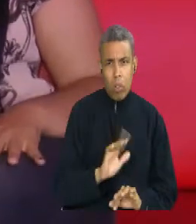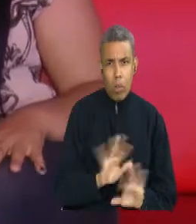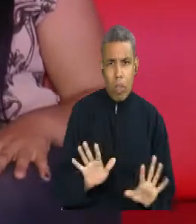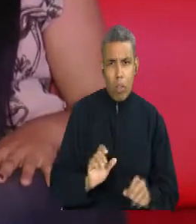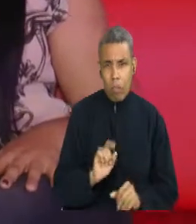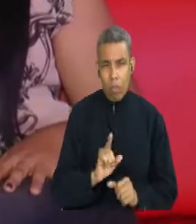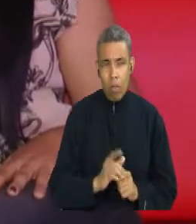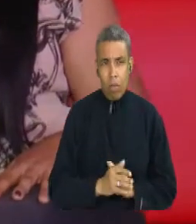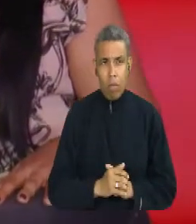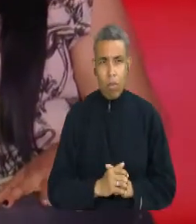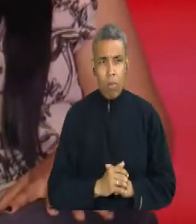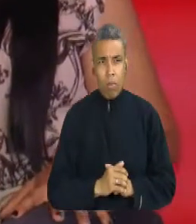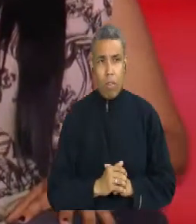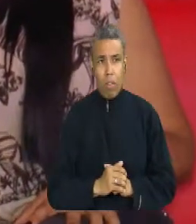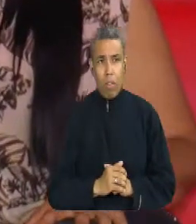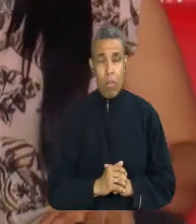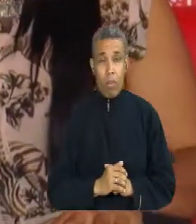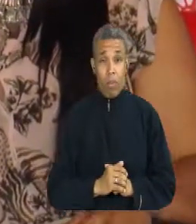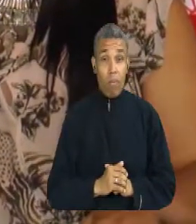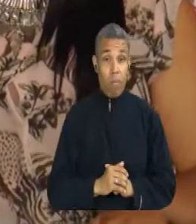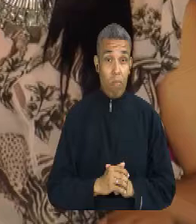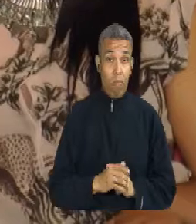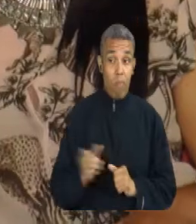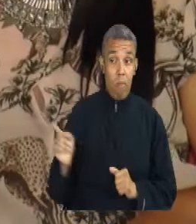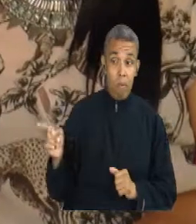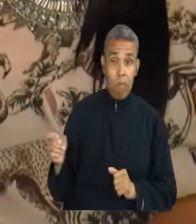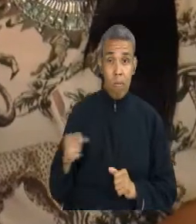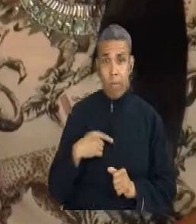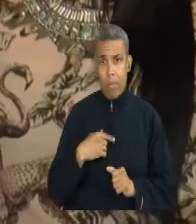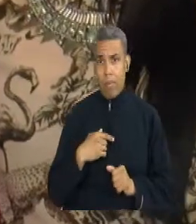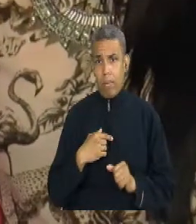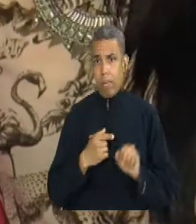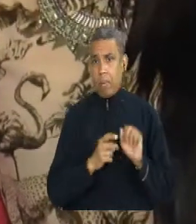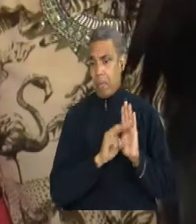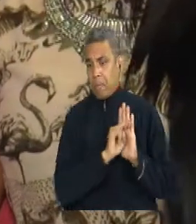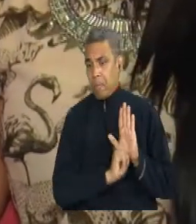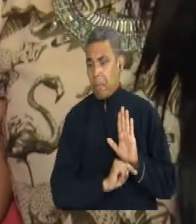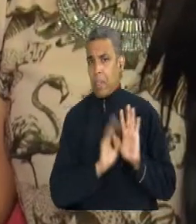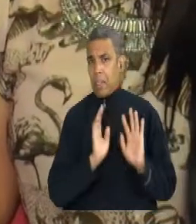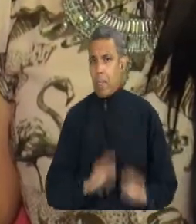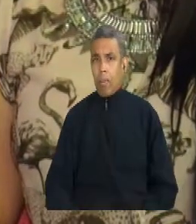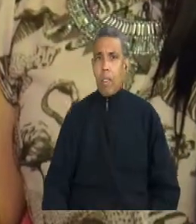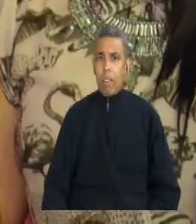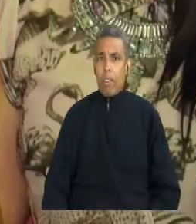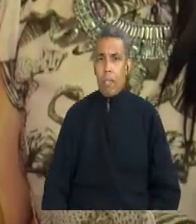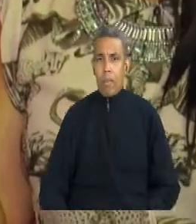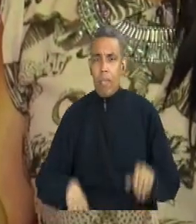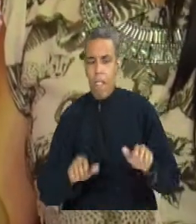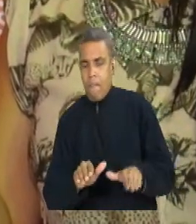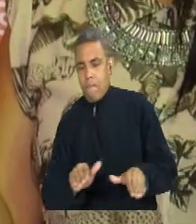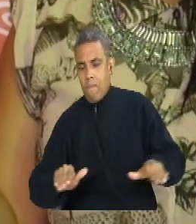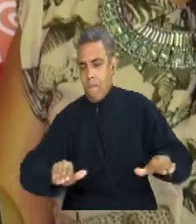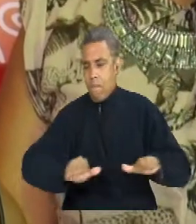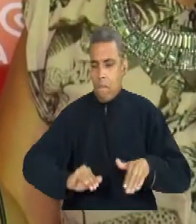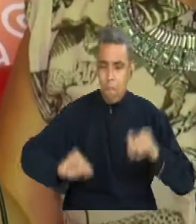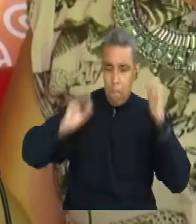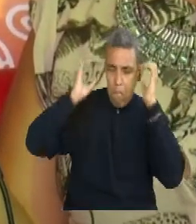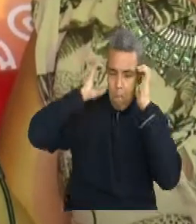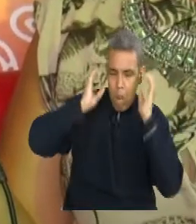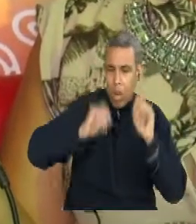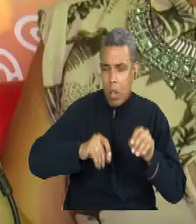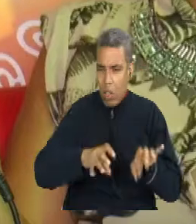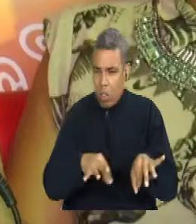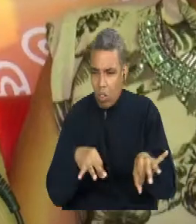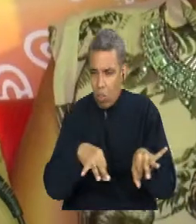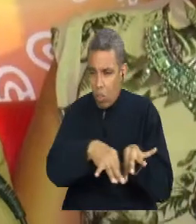reglamento, clave aclarar, porque no es como se pinta, que de pronto es colocar música por colocar. Ellos tienen un reglamento y dentro del reglamento está, ellos tienen una fecha límite